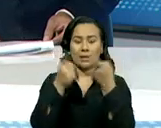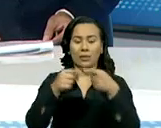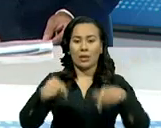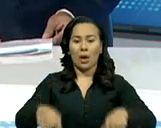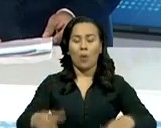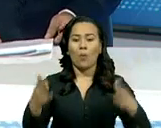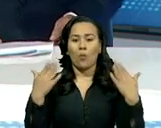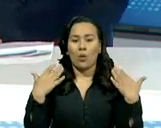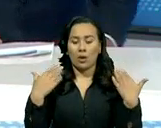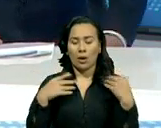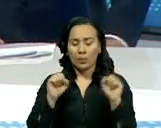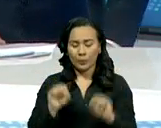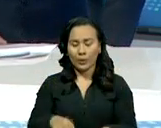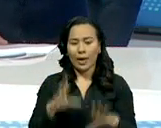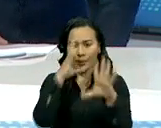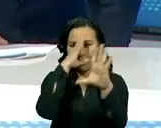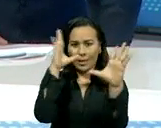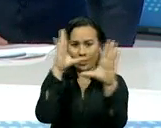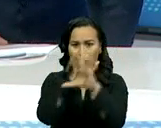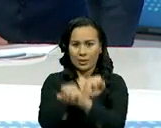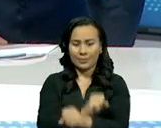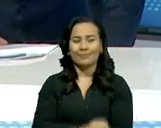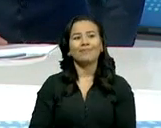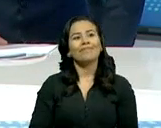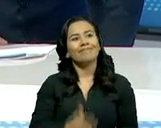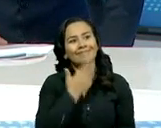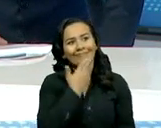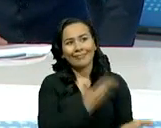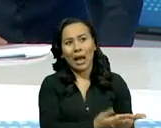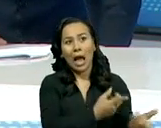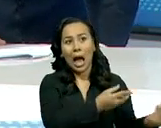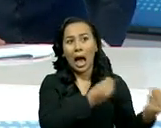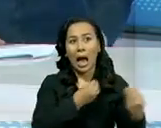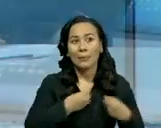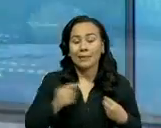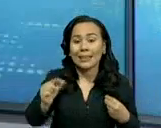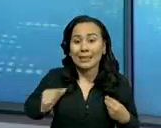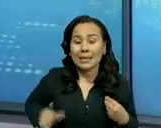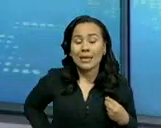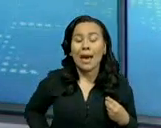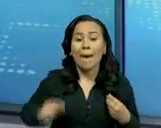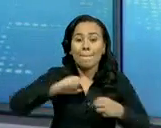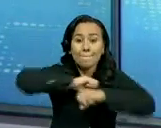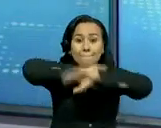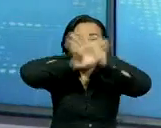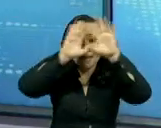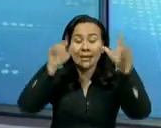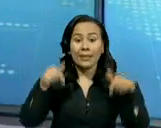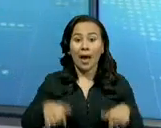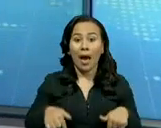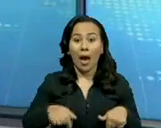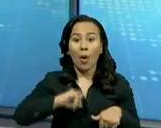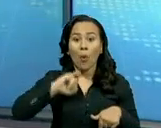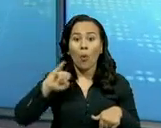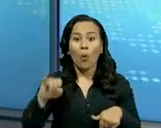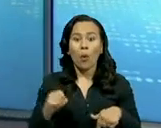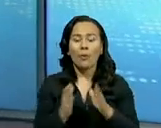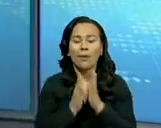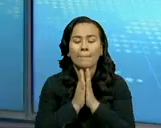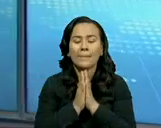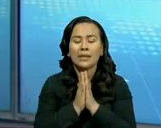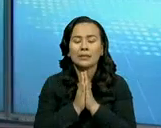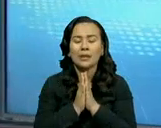principal. Buenas noches. Gracias a ti, Carlos Julio, por tu informe. La mañana de este jueves se llevó a cabo la celebración de la Misa